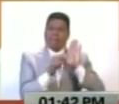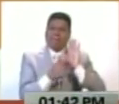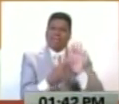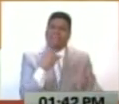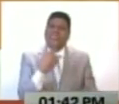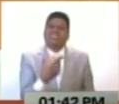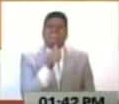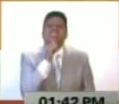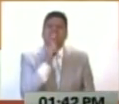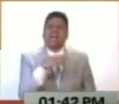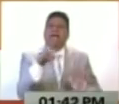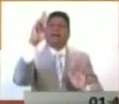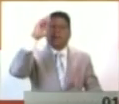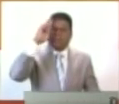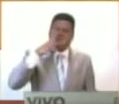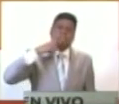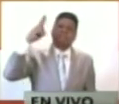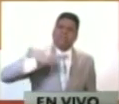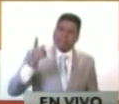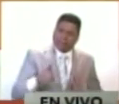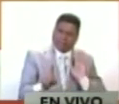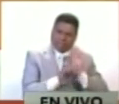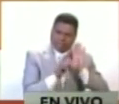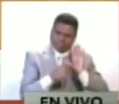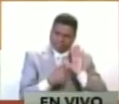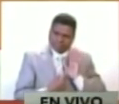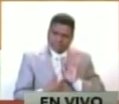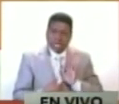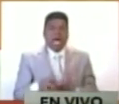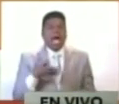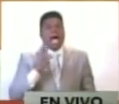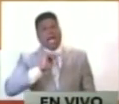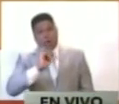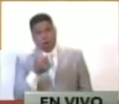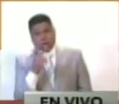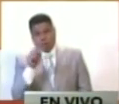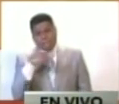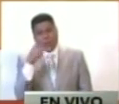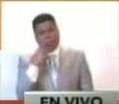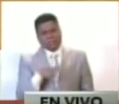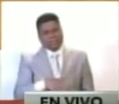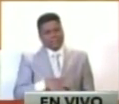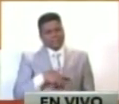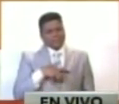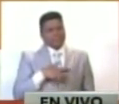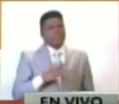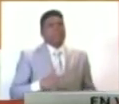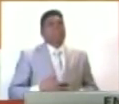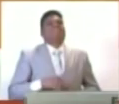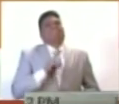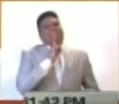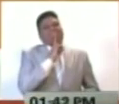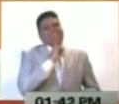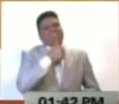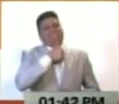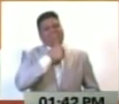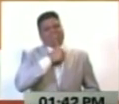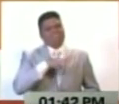organismo. Y hay un posicionamiento político, de intolerancia política, de intolerancia ideológica, que